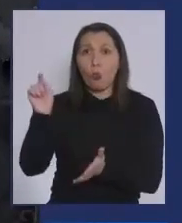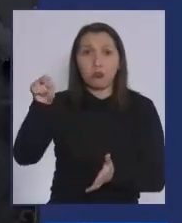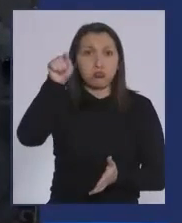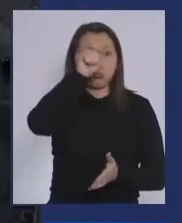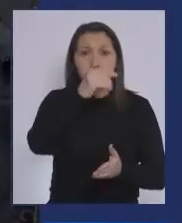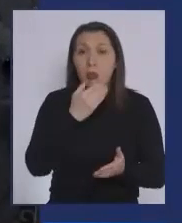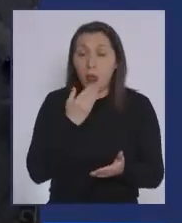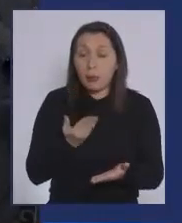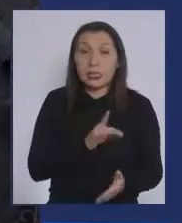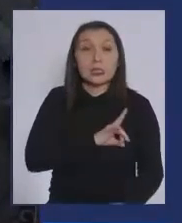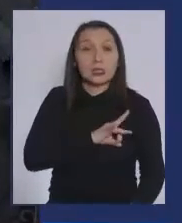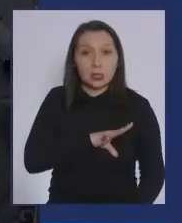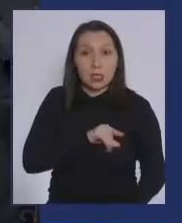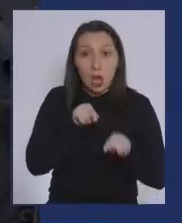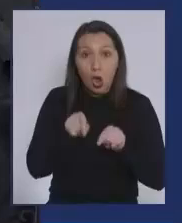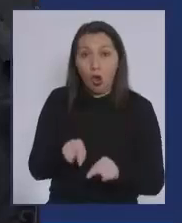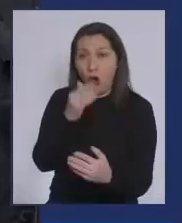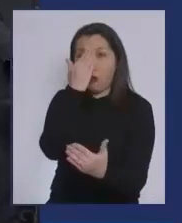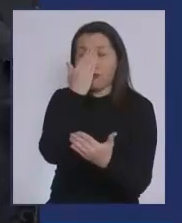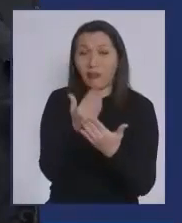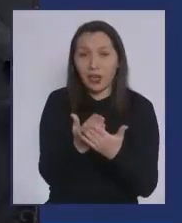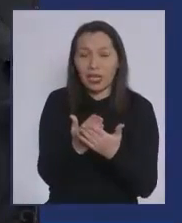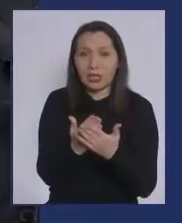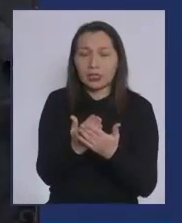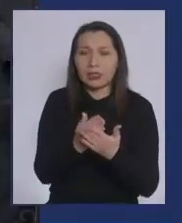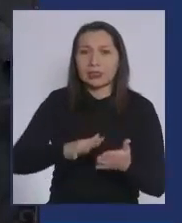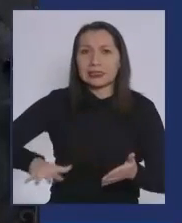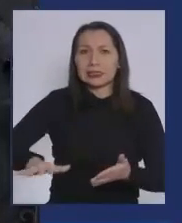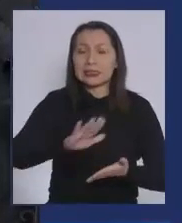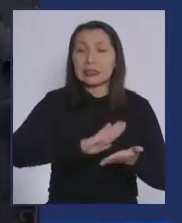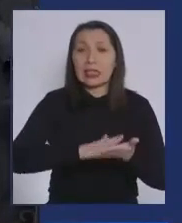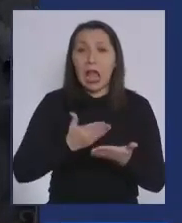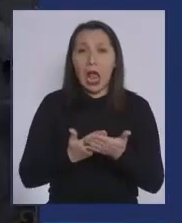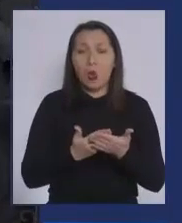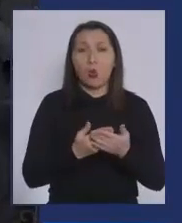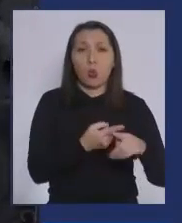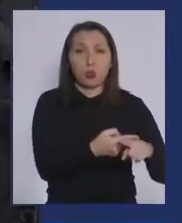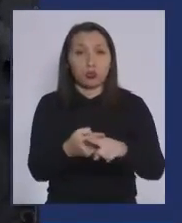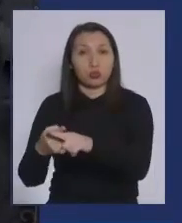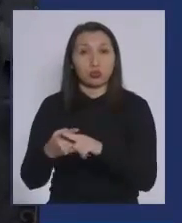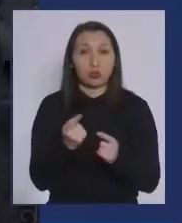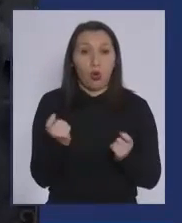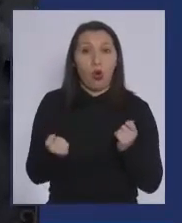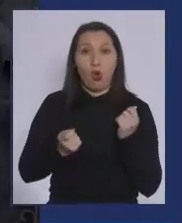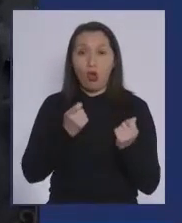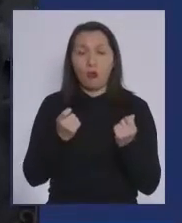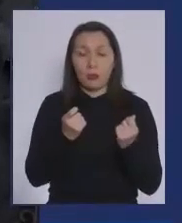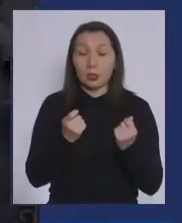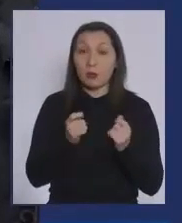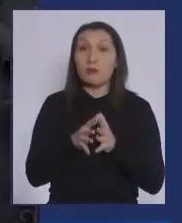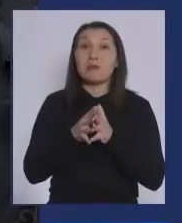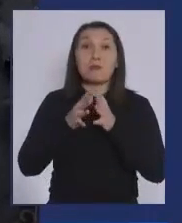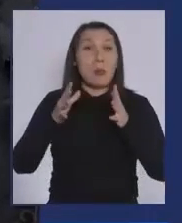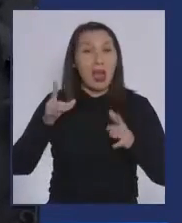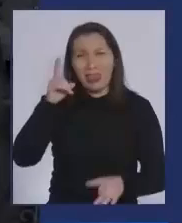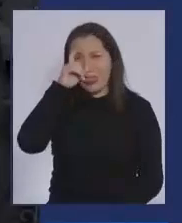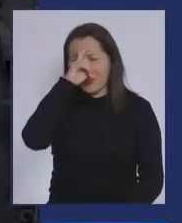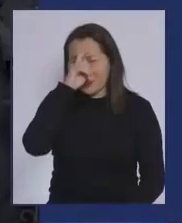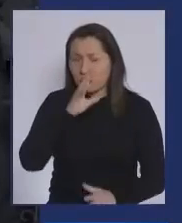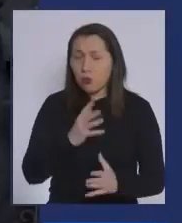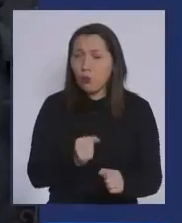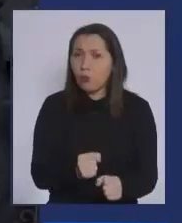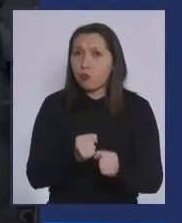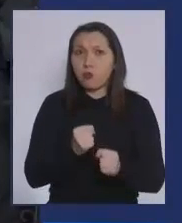chile enfrenta hoy las condiciones sanitarias sociales y económicas más difíciles más